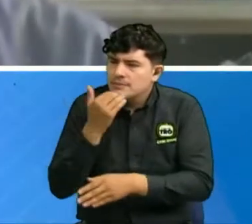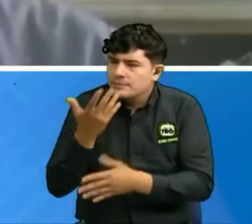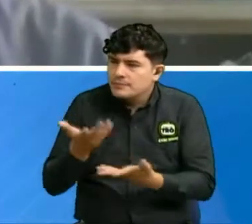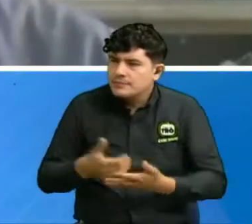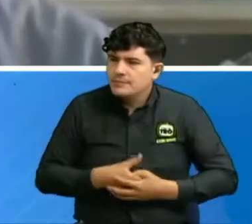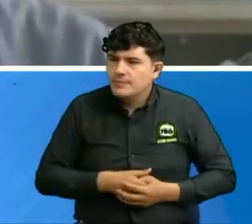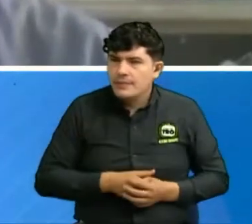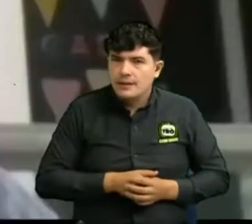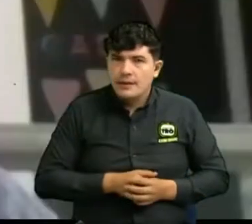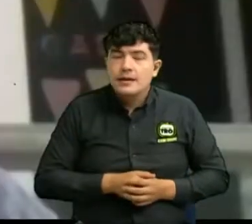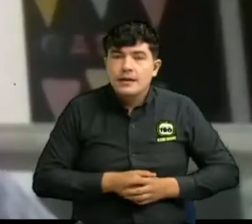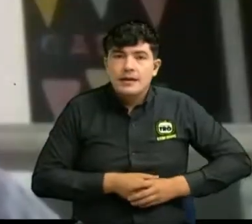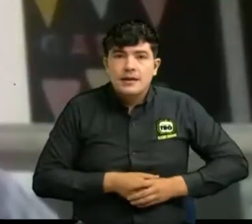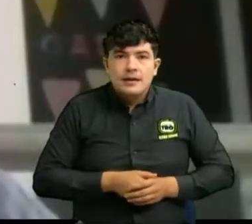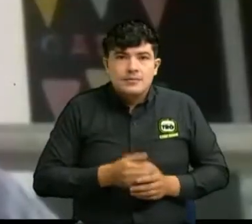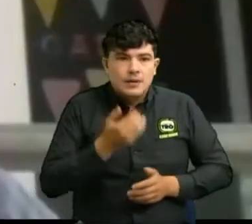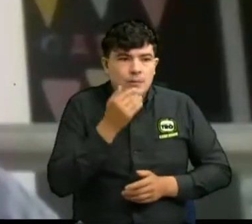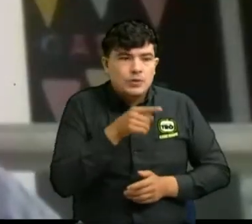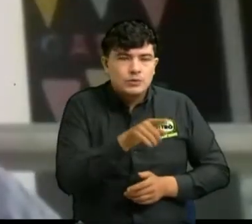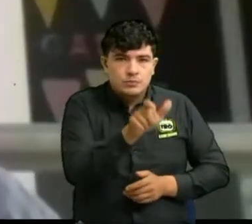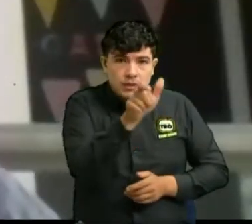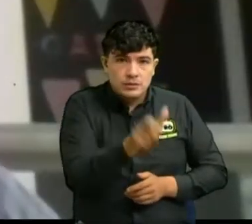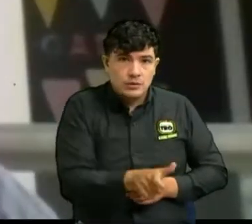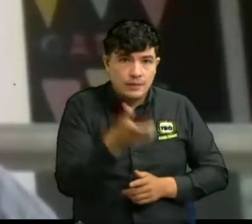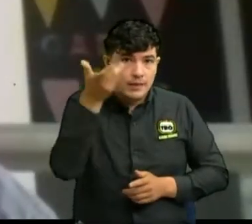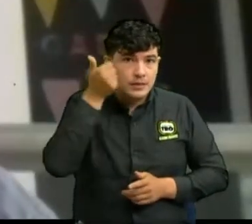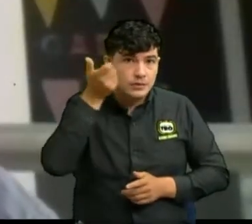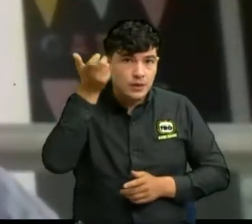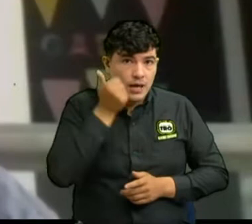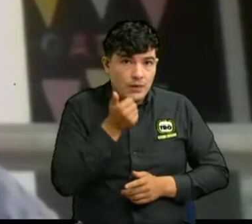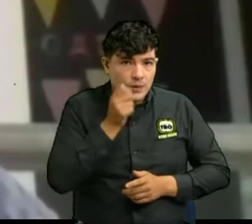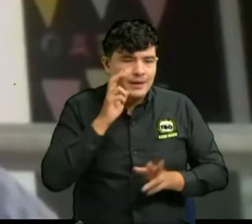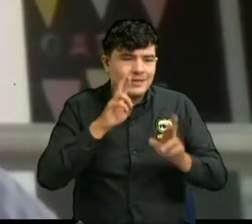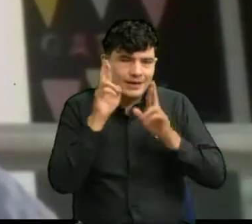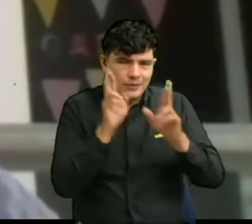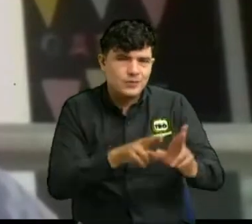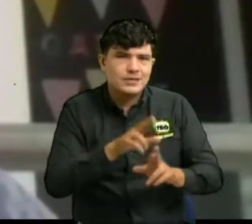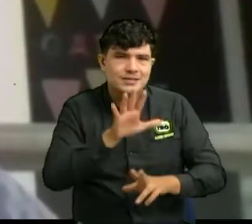hablando que el causante es un pensionado. La persona al